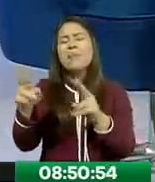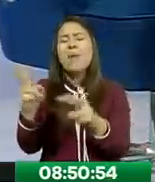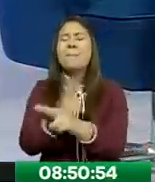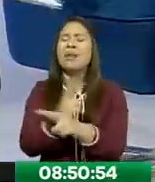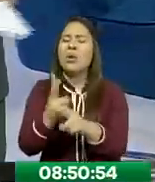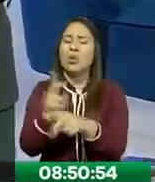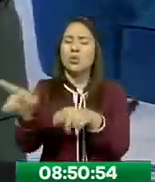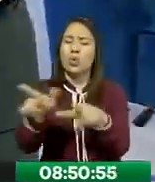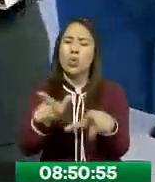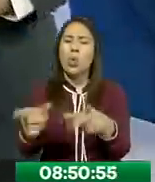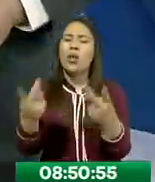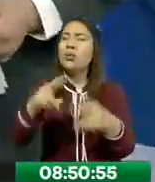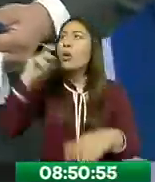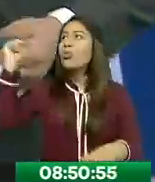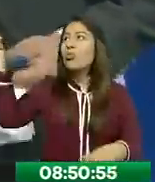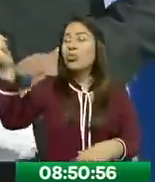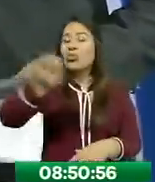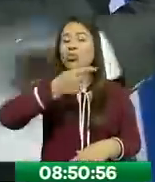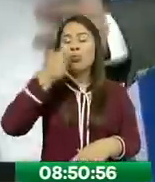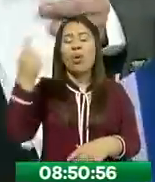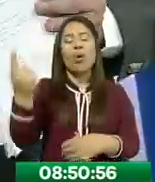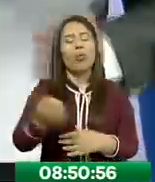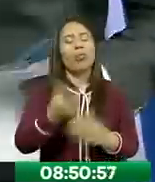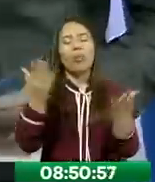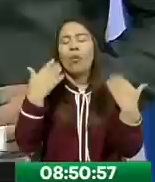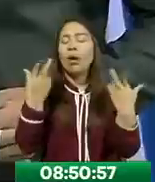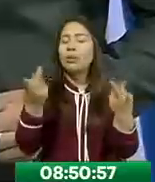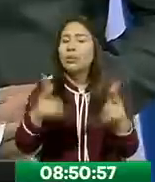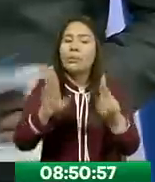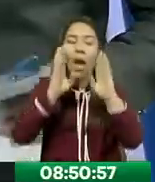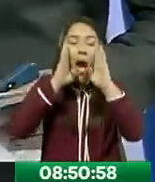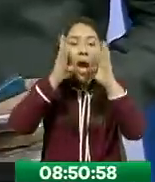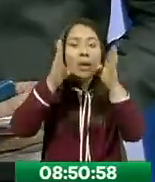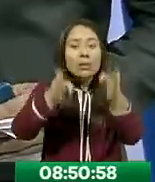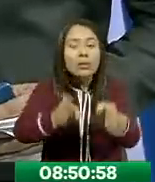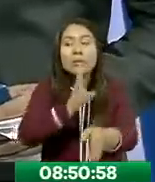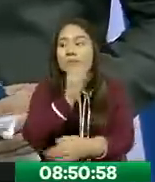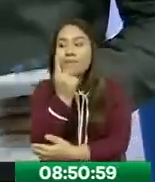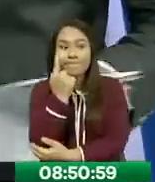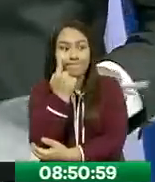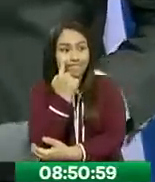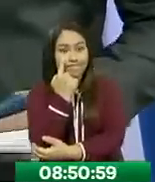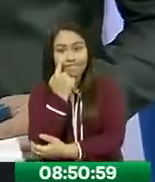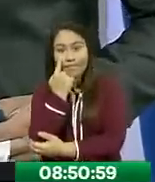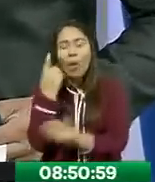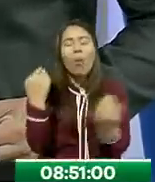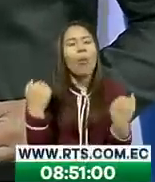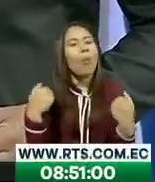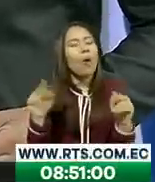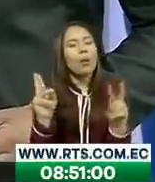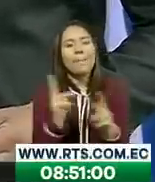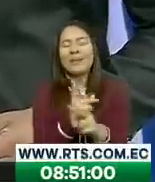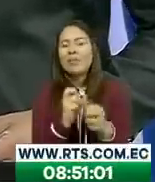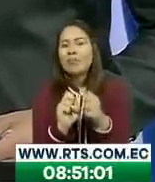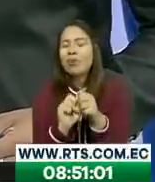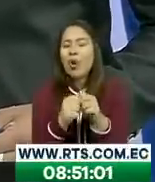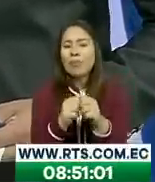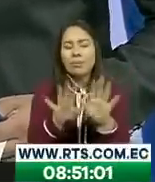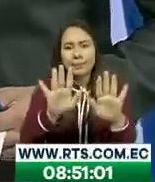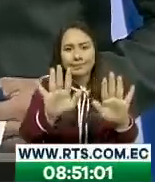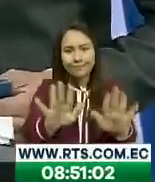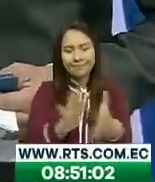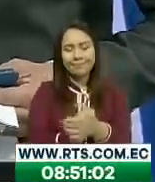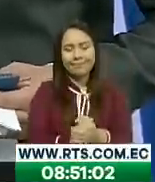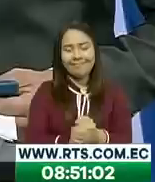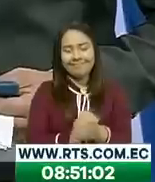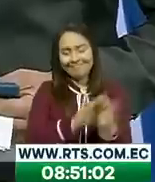Guayaquil, toda la urbe, así que hay que estar atentos y siempre estar vigilante por cualquier tipo de situación. Muy bien,